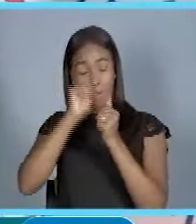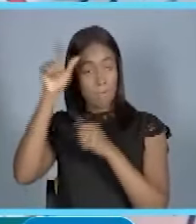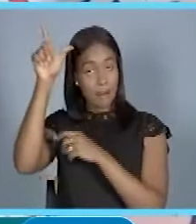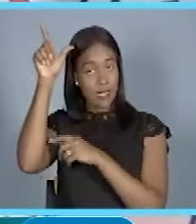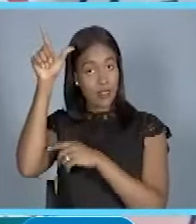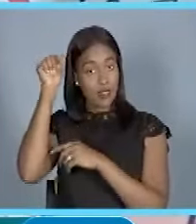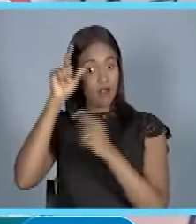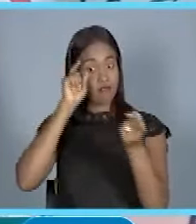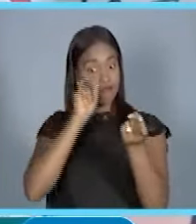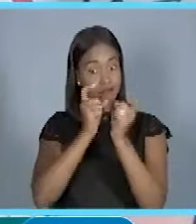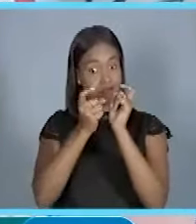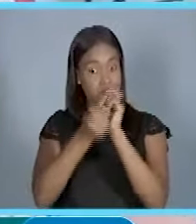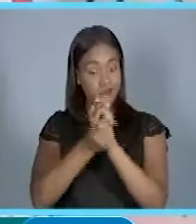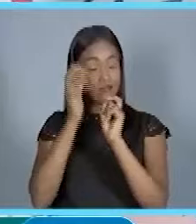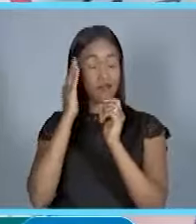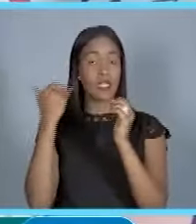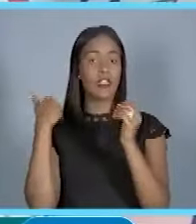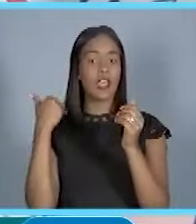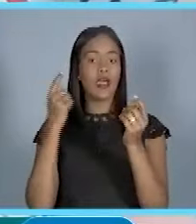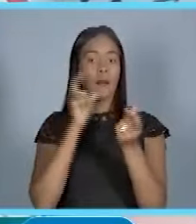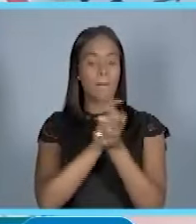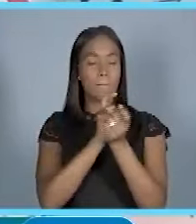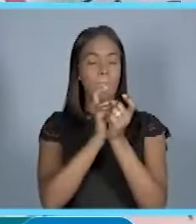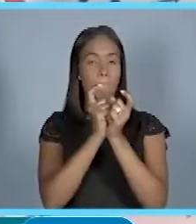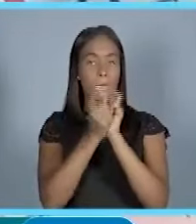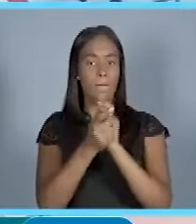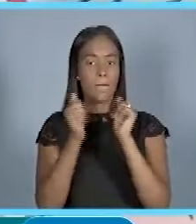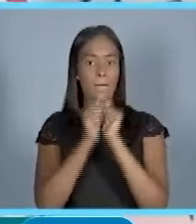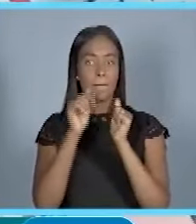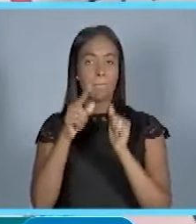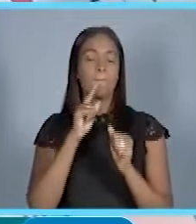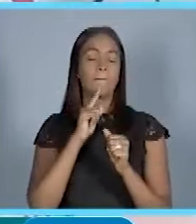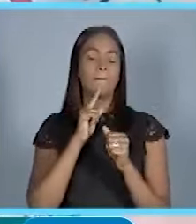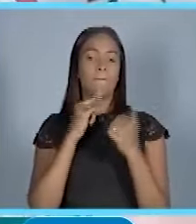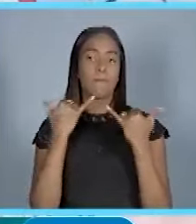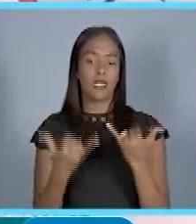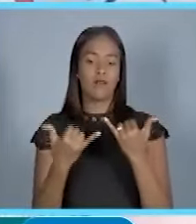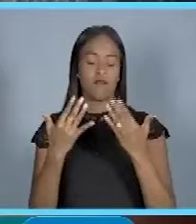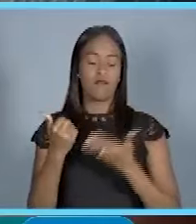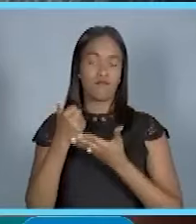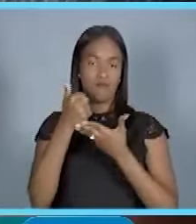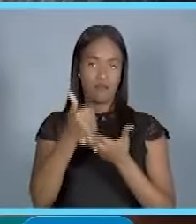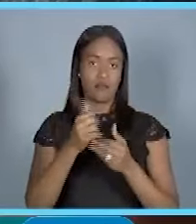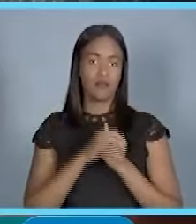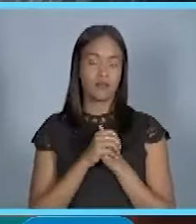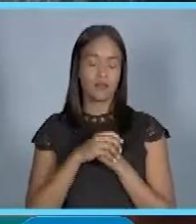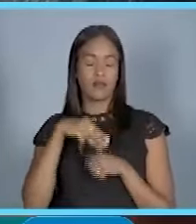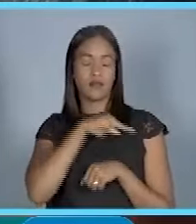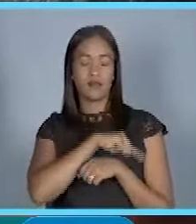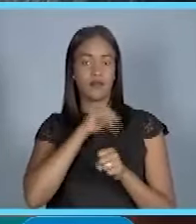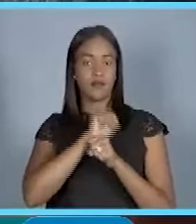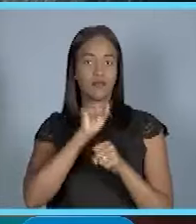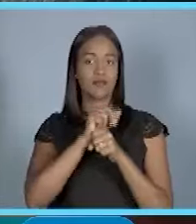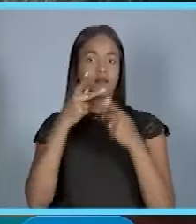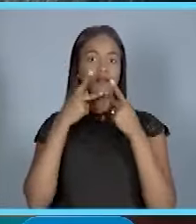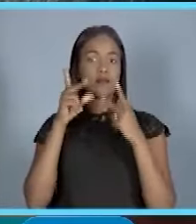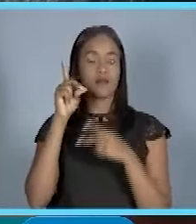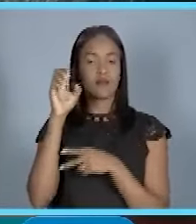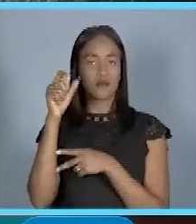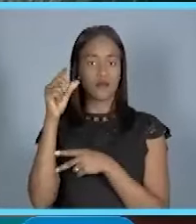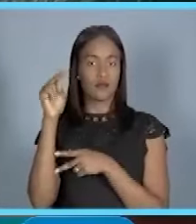Abinader cambiando y se está constituyendo en una verdadera metrópoli. El ministro de Obras Públicas de Eligna